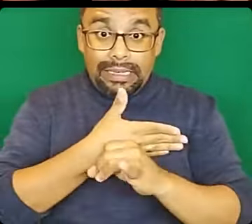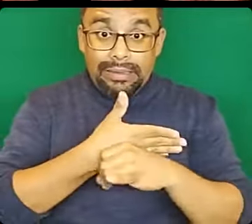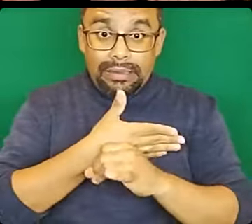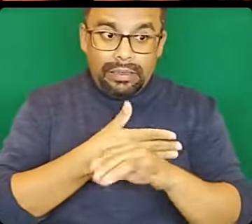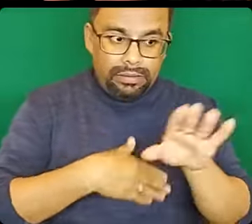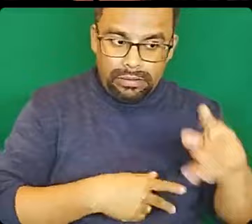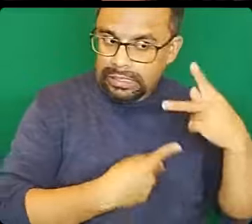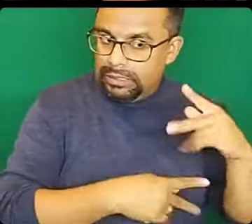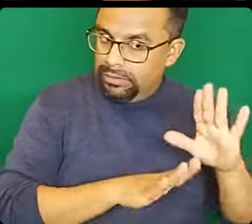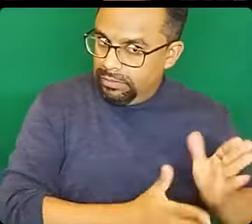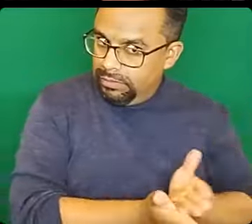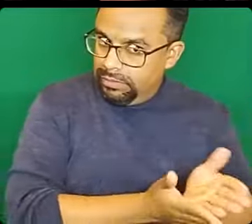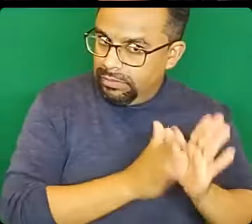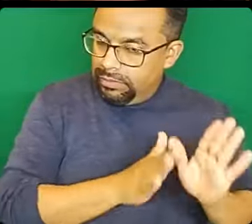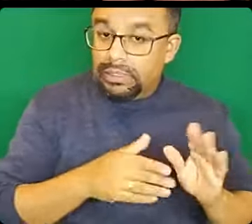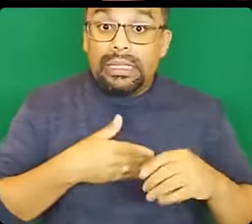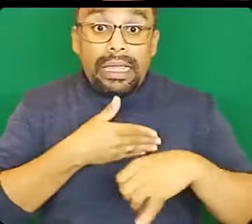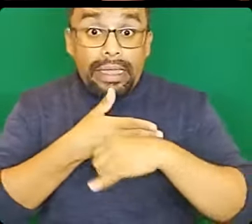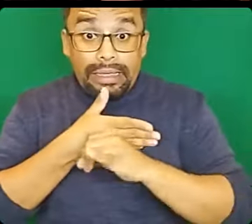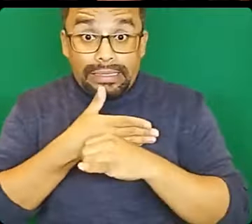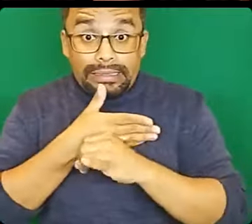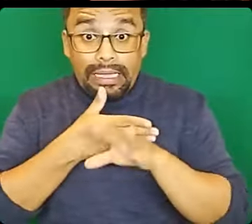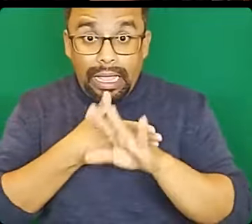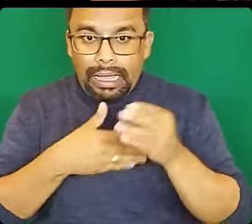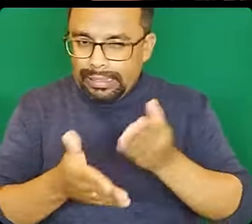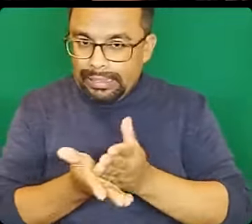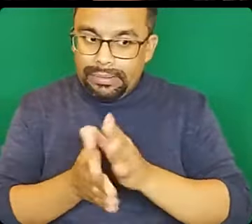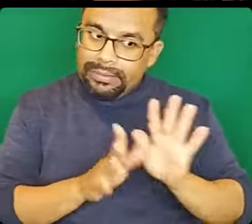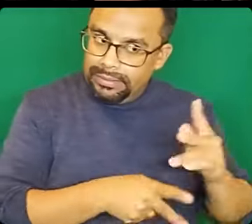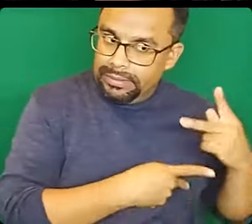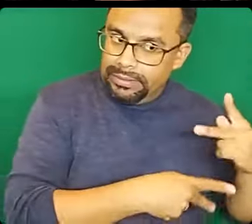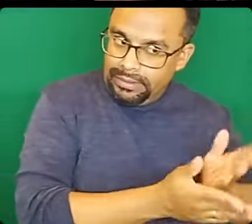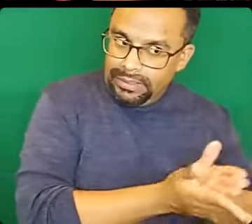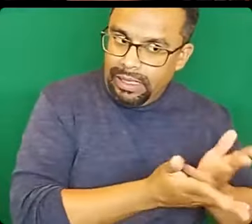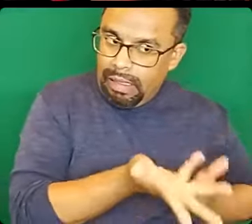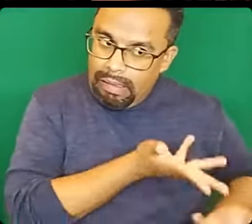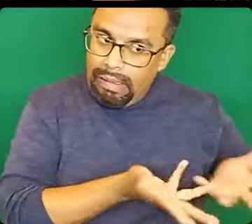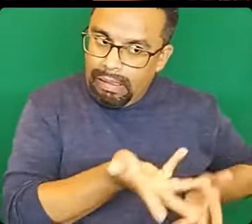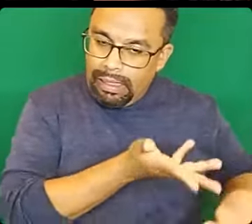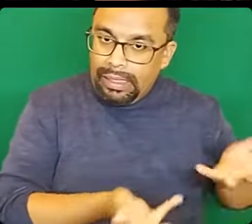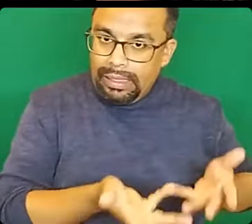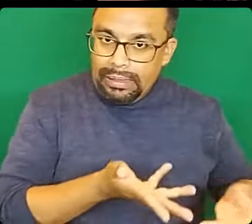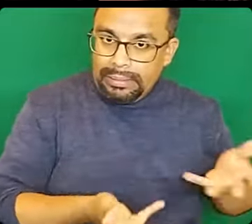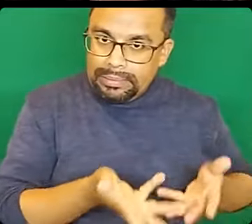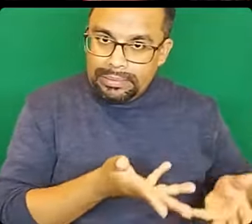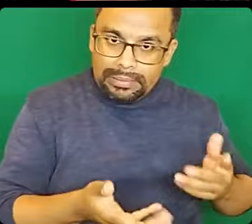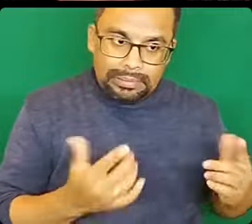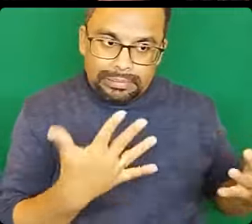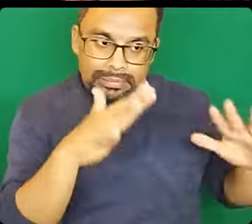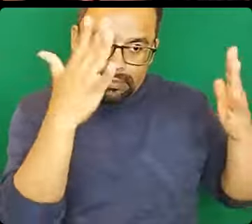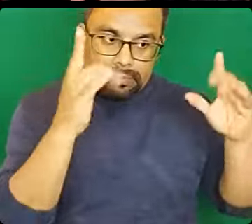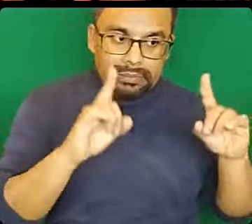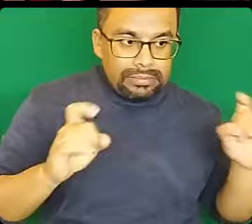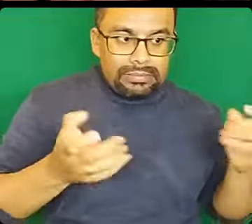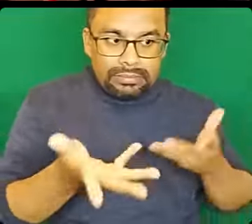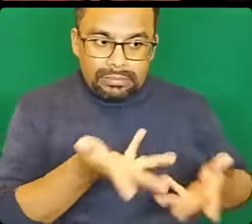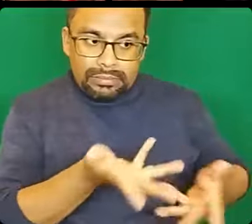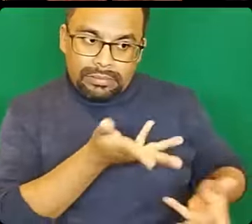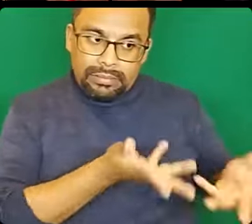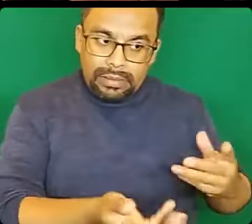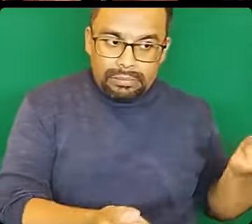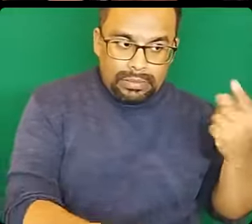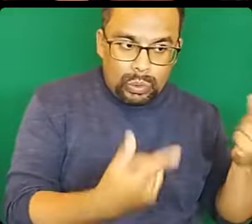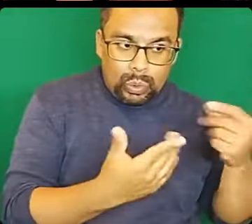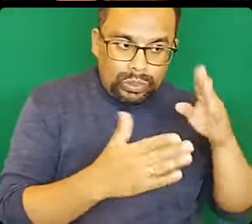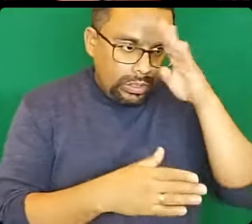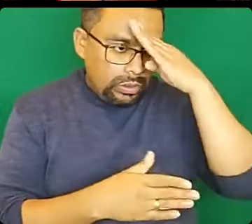TikTok. Ustedes en Instagram, ya seguimos en TikTok para que conversemos un ratico, para que hablemos del festival y para aclararles todas las dudas. Empiecen a